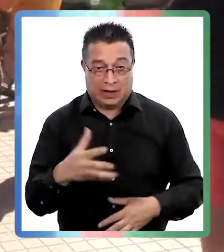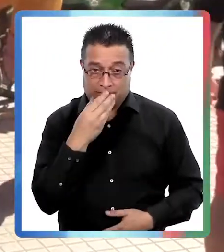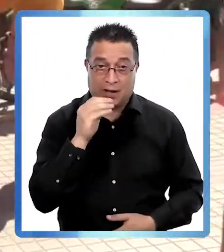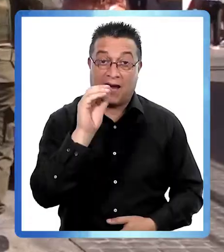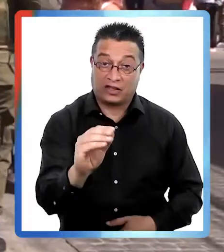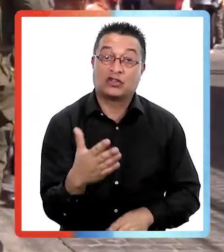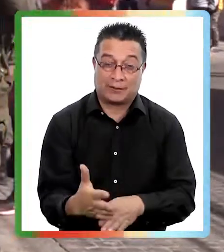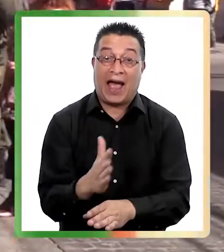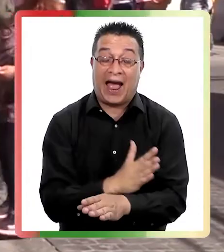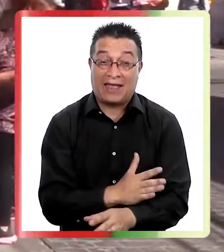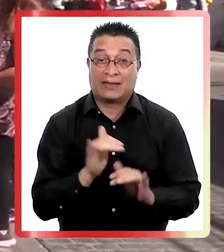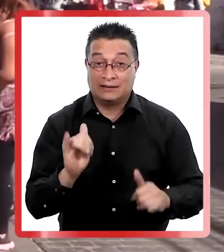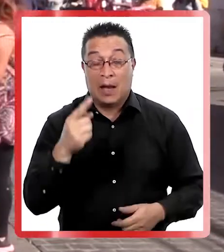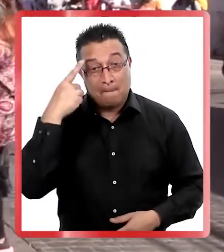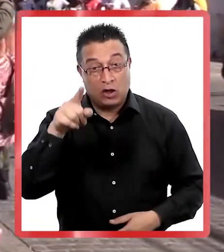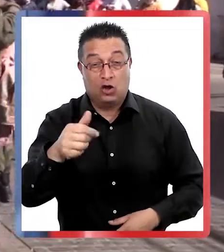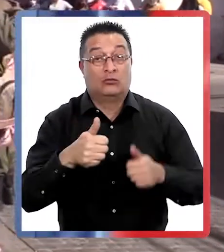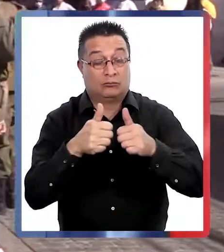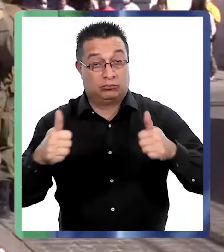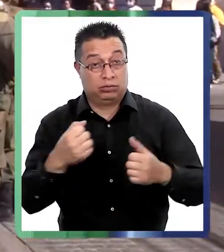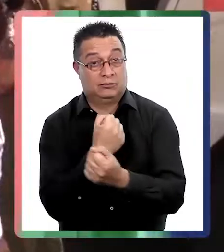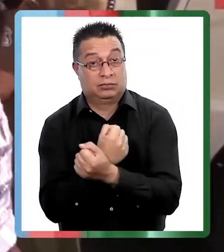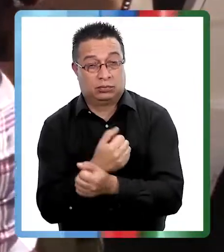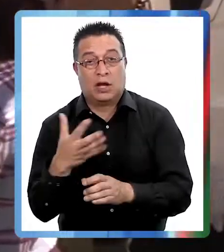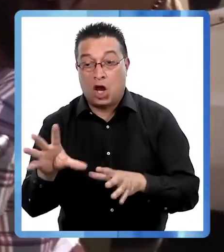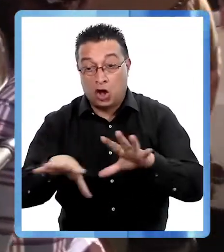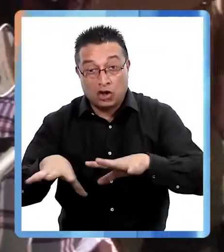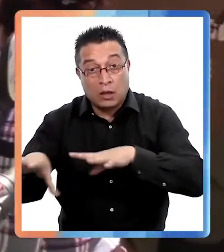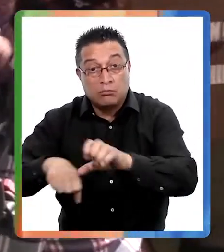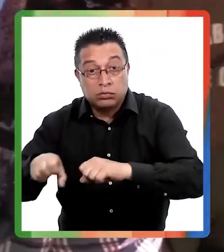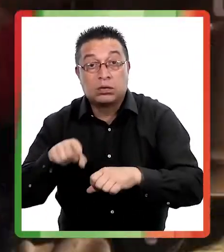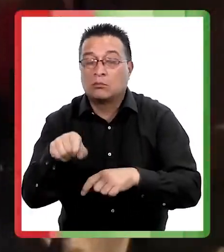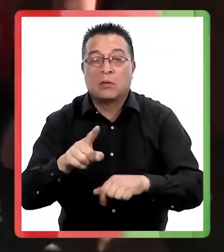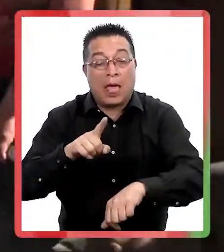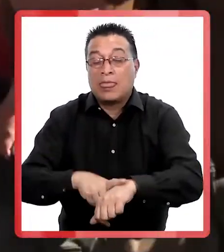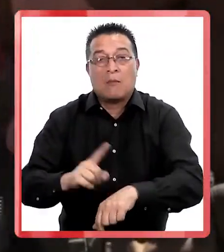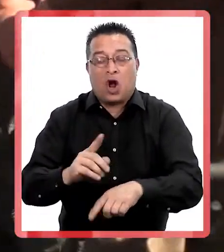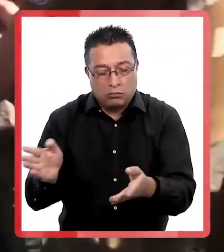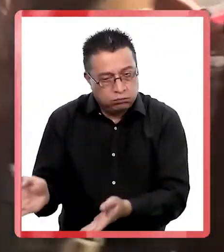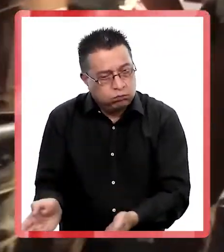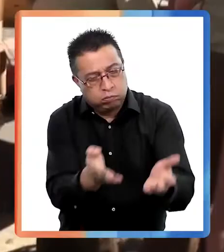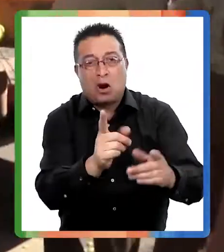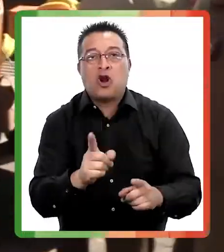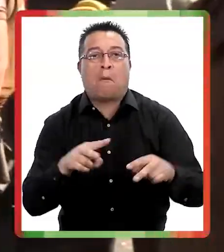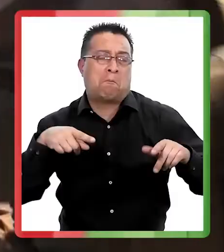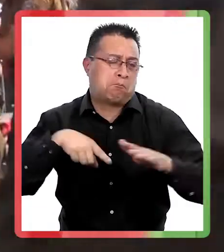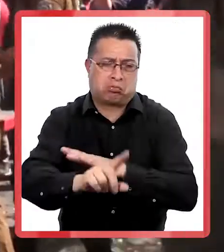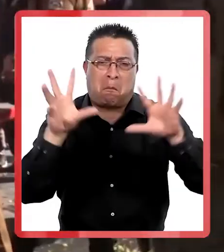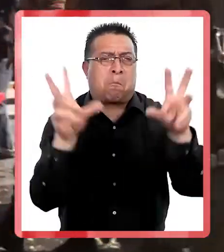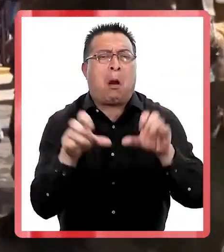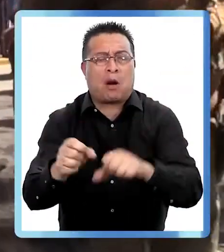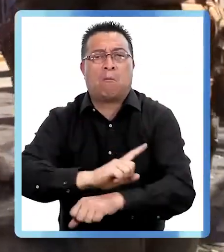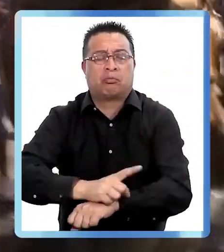cosas no dieron tiempo para que salieran tranquilamente del lugar. ¿Cómo cancelamos nosotros los partes que lo han sacado? Toda la semana lo sacaron